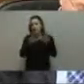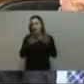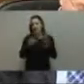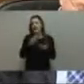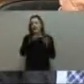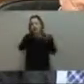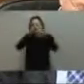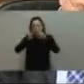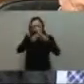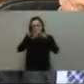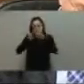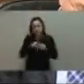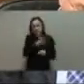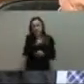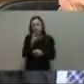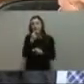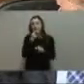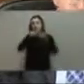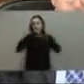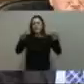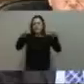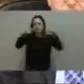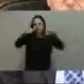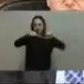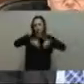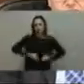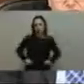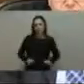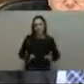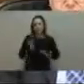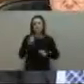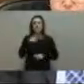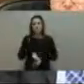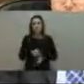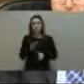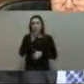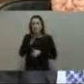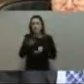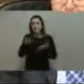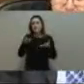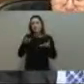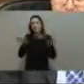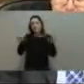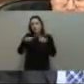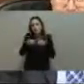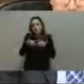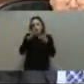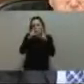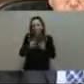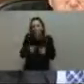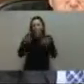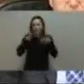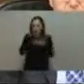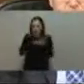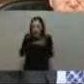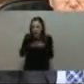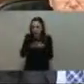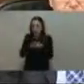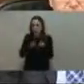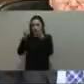en pérdidas. Se trató en el Consejo de Administración, consejera, en el que usted está años